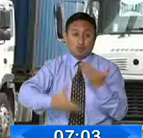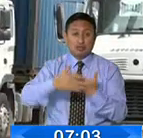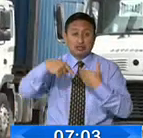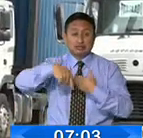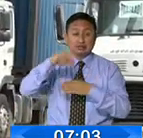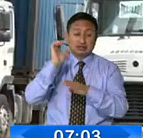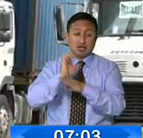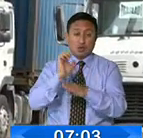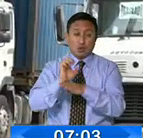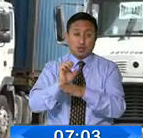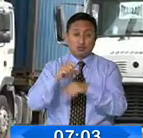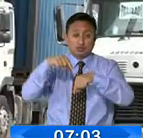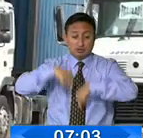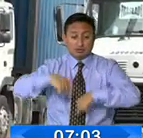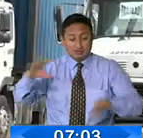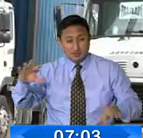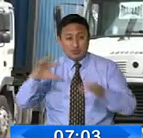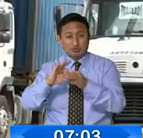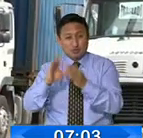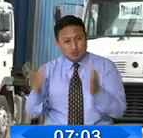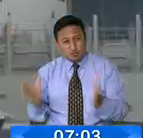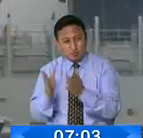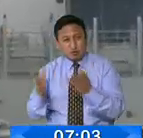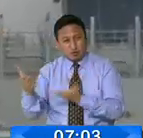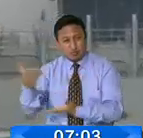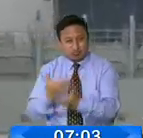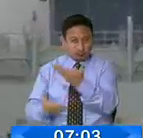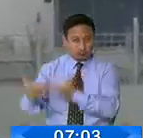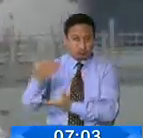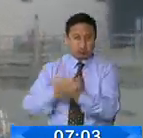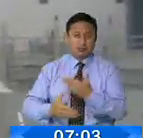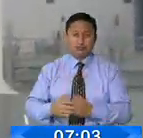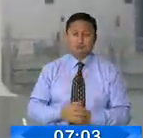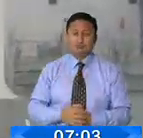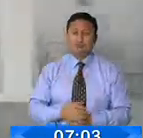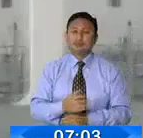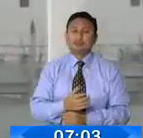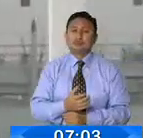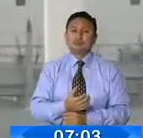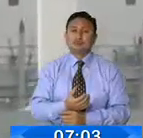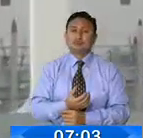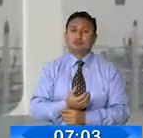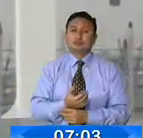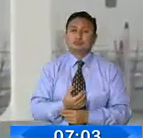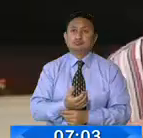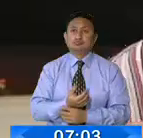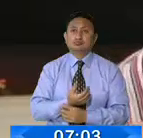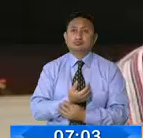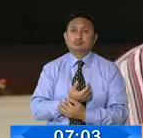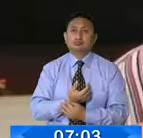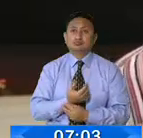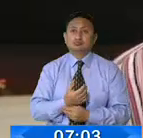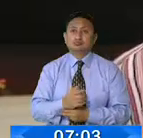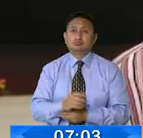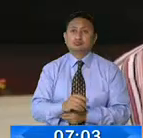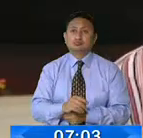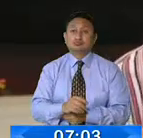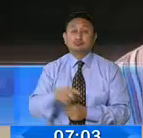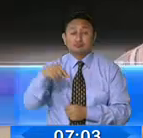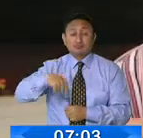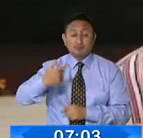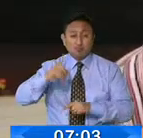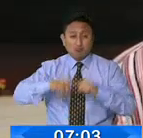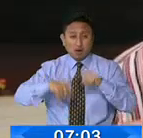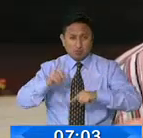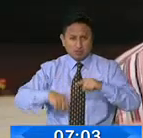el Ecuador y se pretende fomentar aún más las relaciones comerciales entre ambas naciones. Nosotros somos buenos amigos,